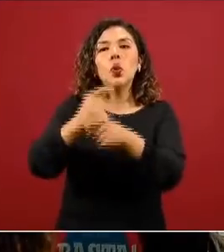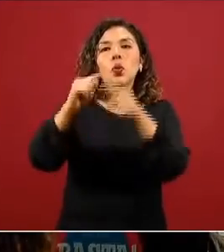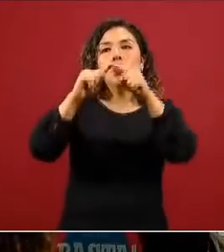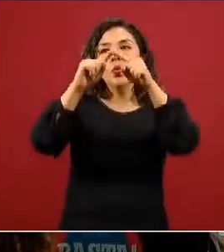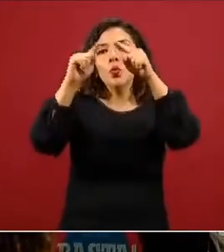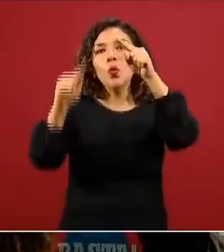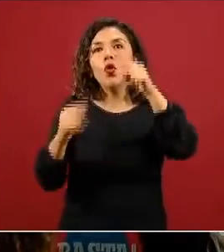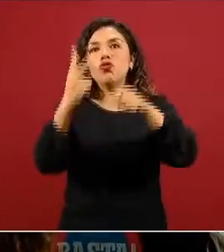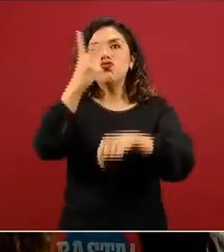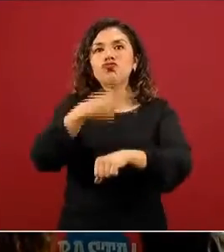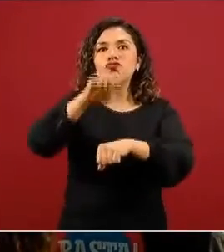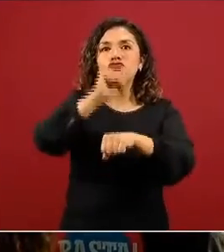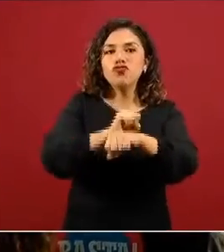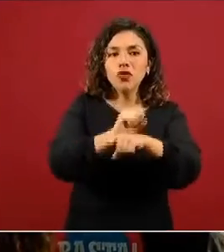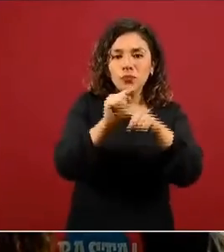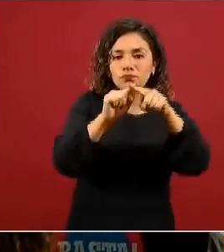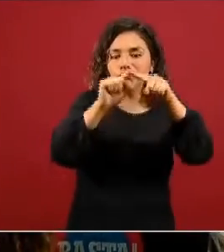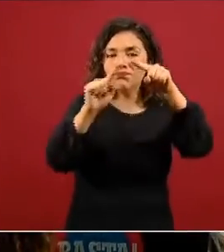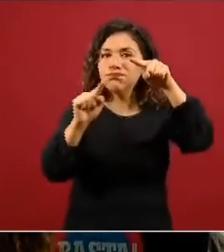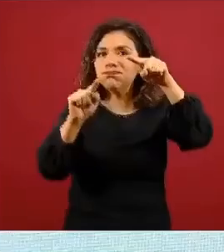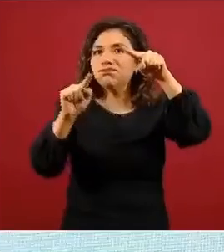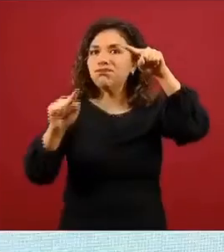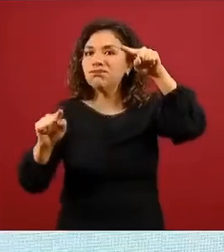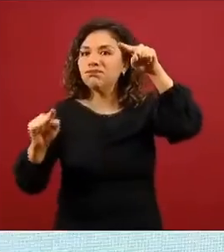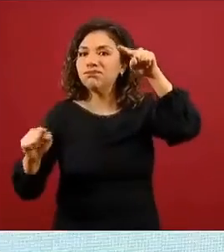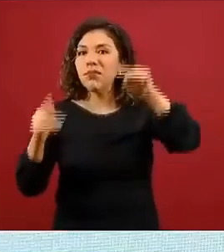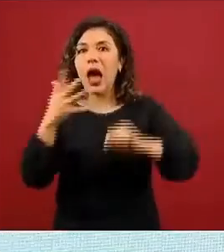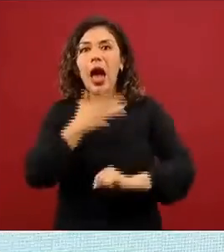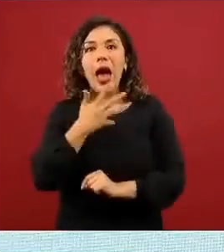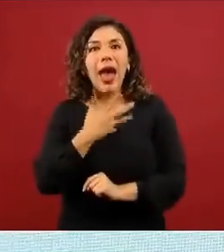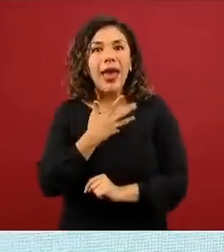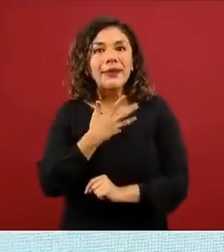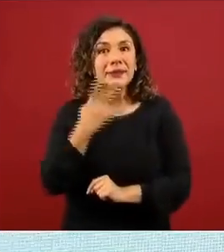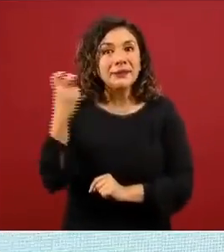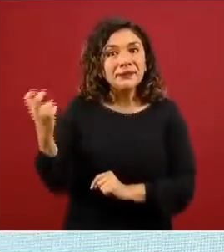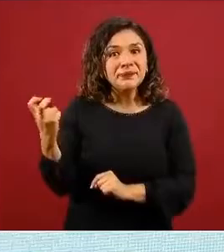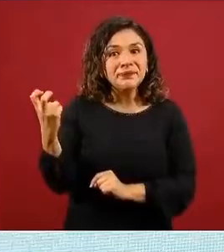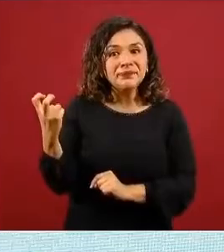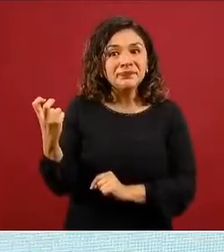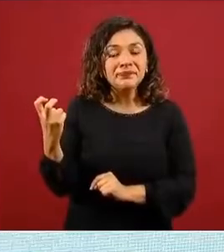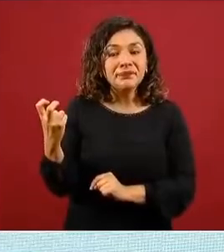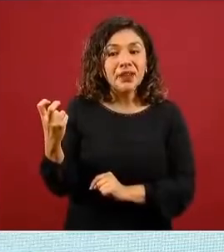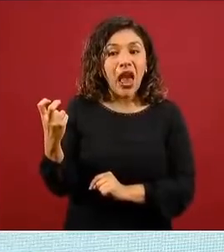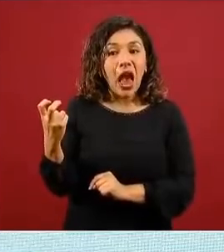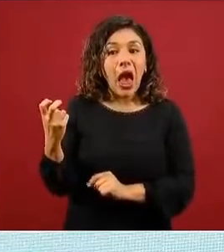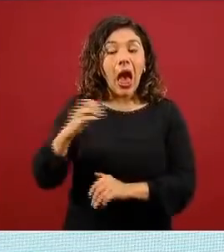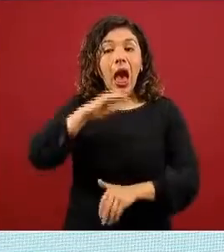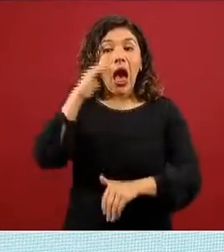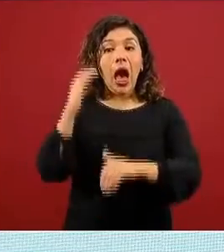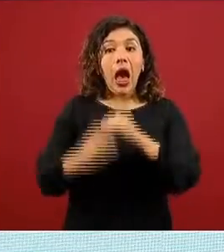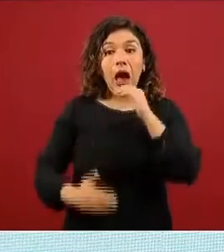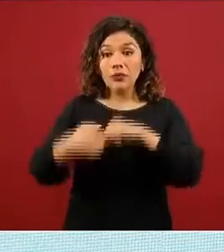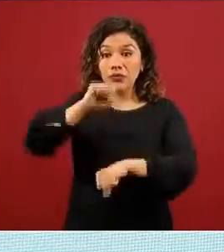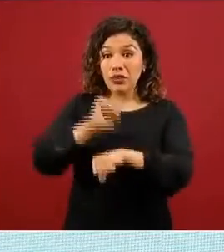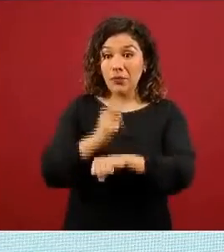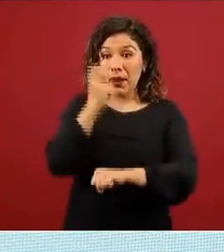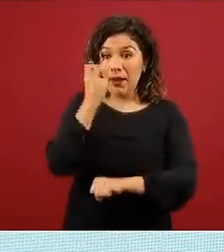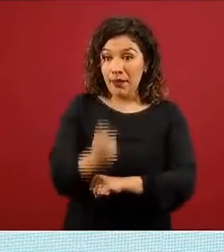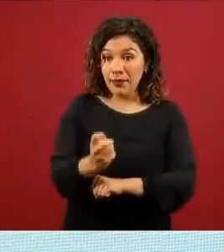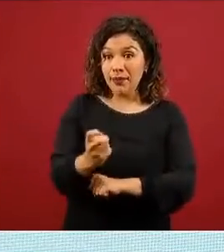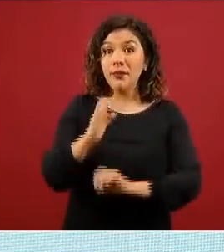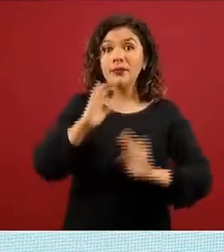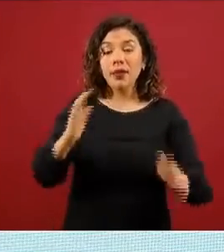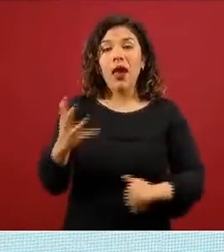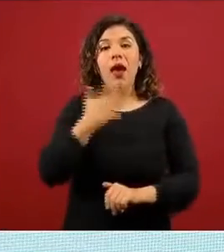una segunda semana consecutiva de descenso. Y al cierre de la semana tenemos